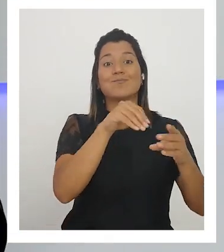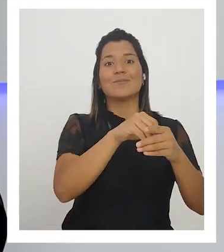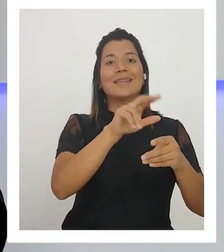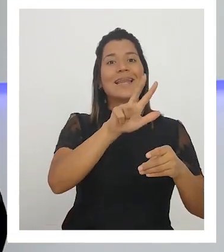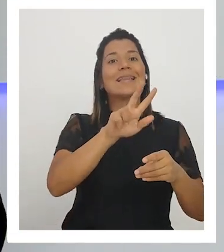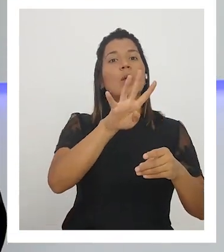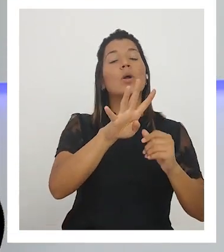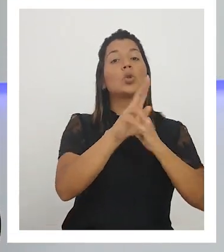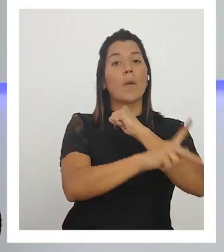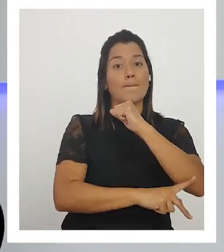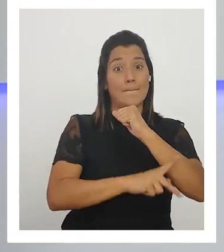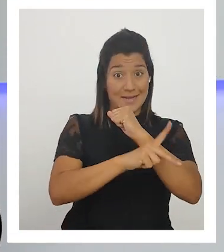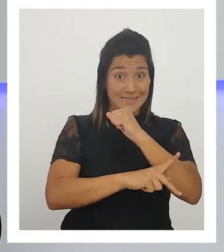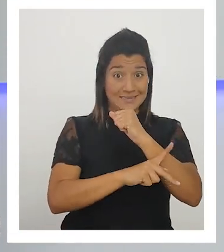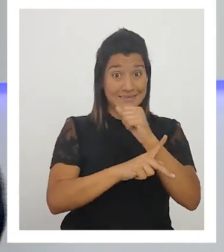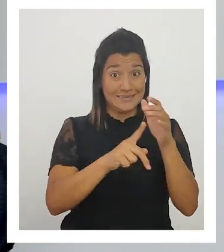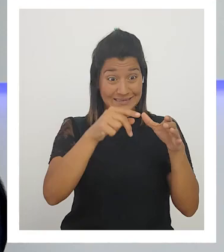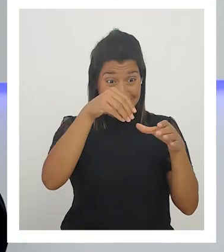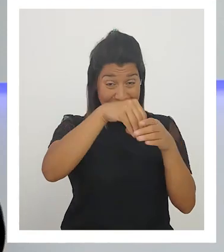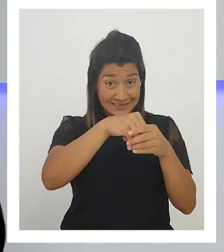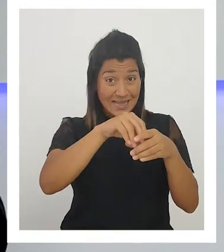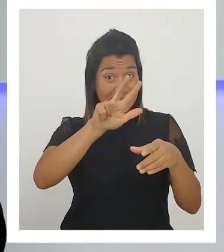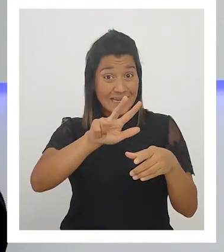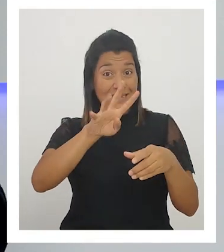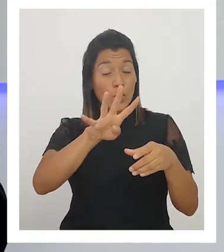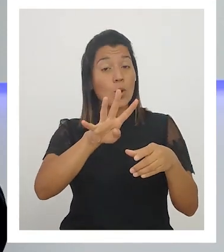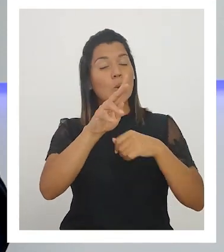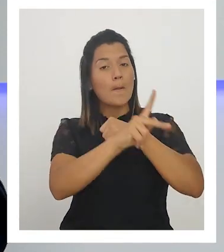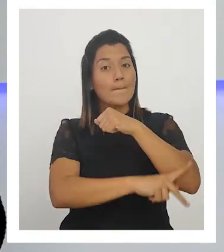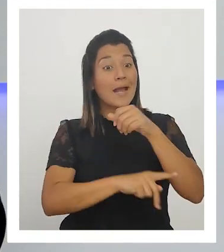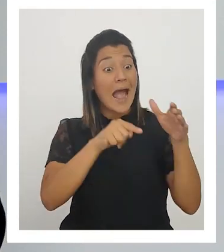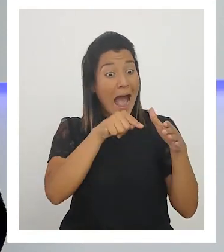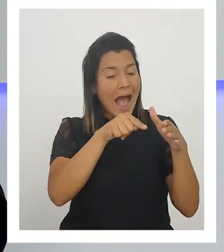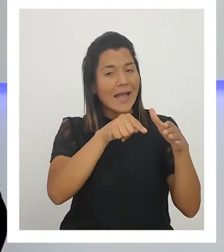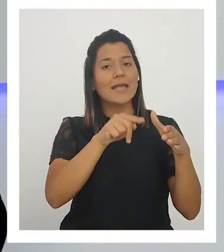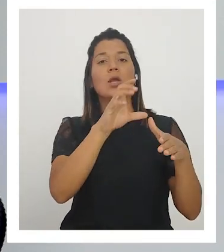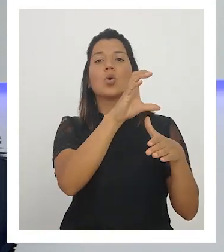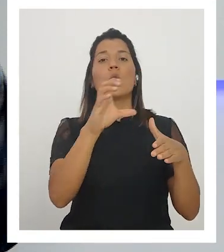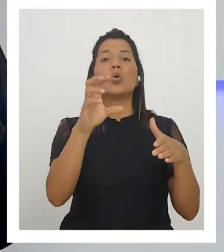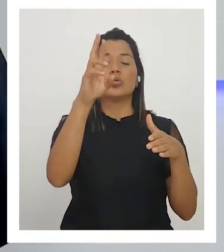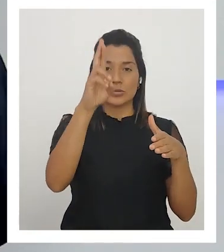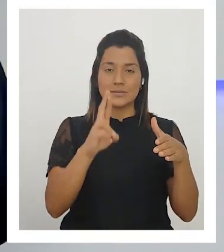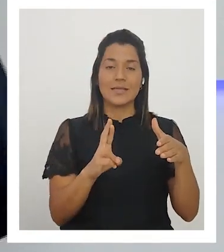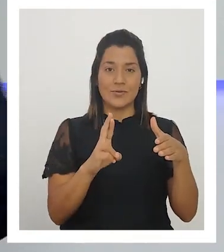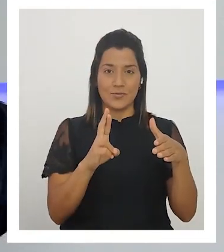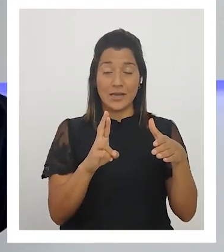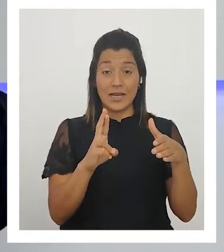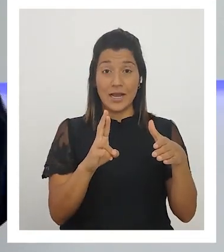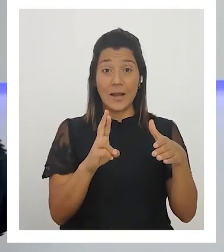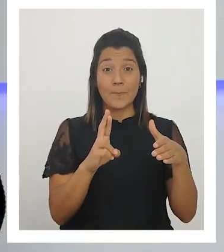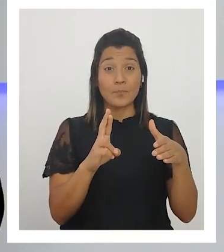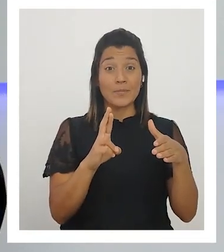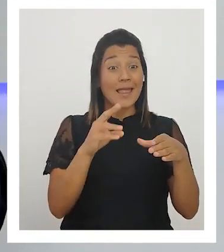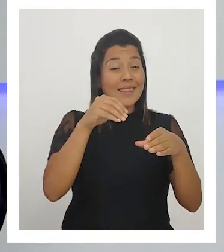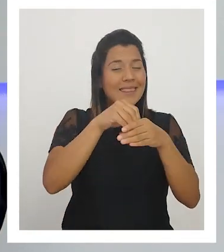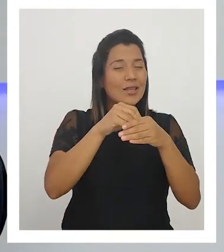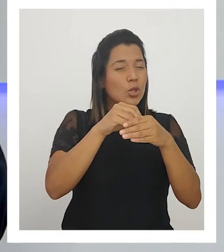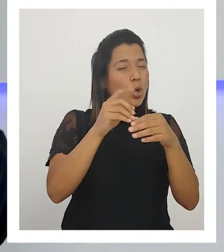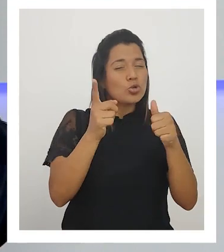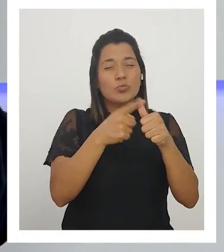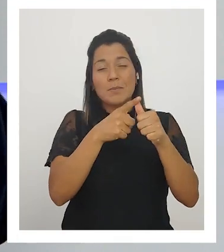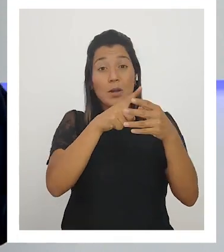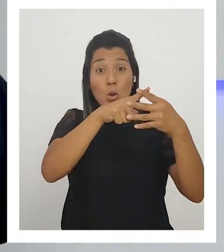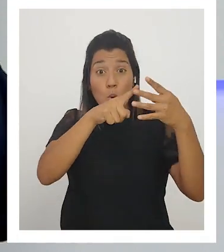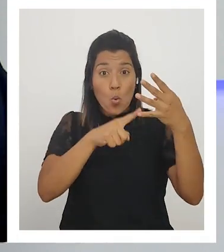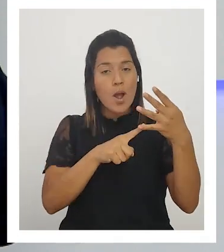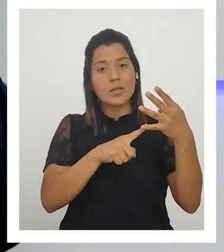OCDE. Y entre esos 34 países, Costa Rica fue uno de los 4 para los